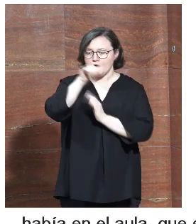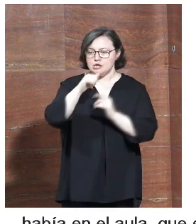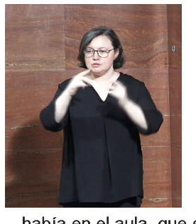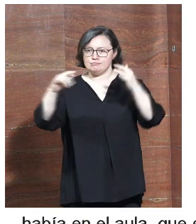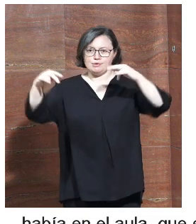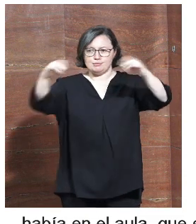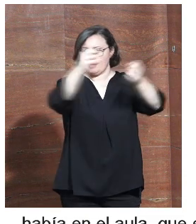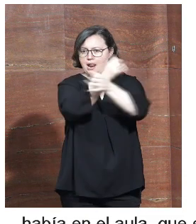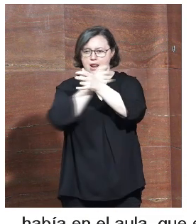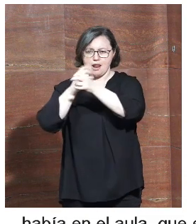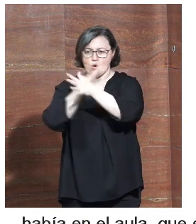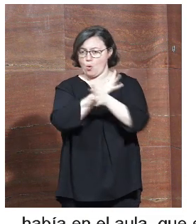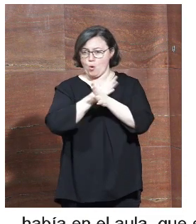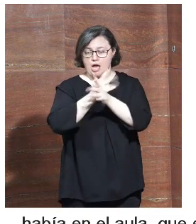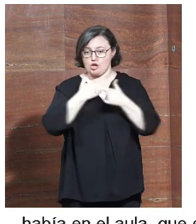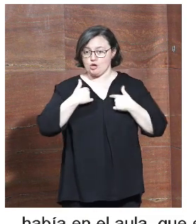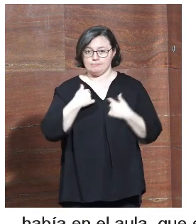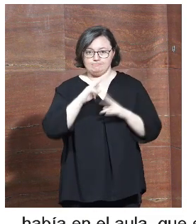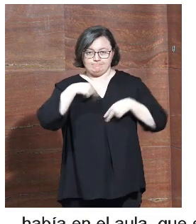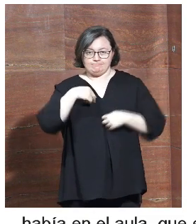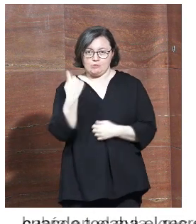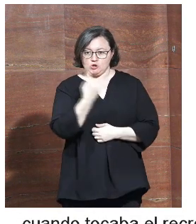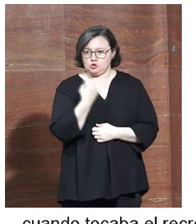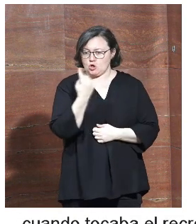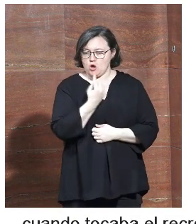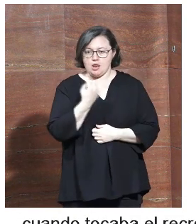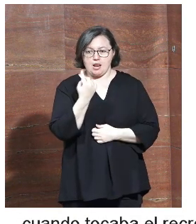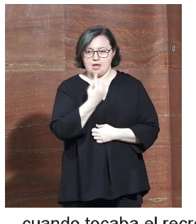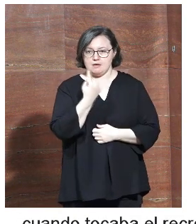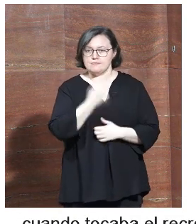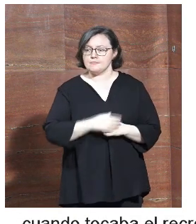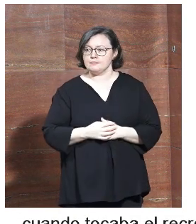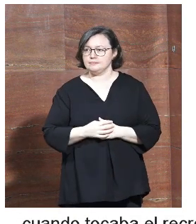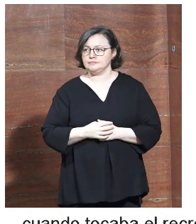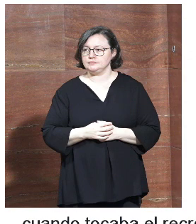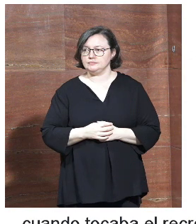compañeros jugaban. Yo me sentía en soledad.